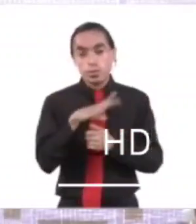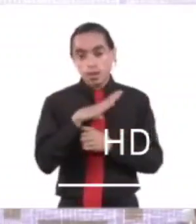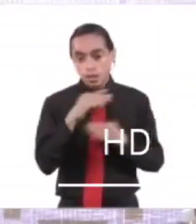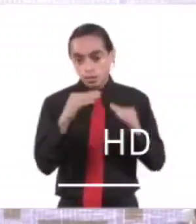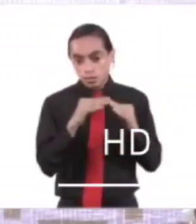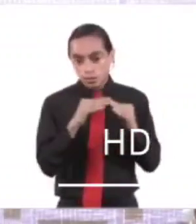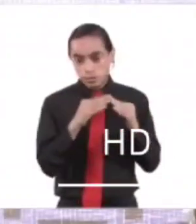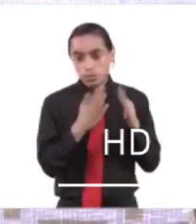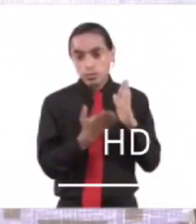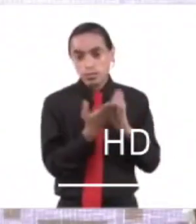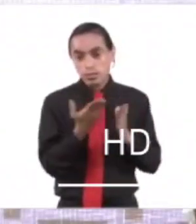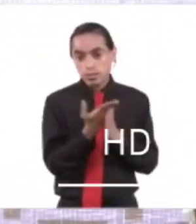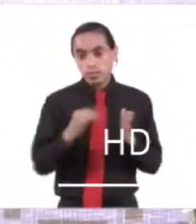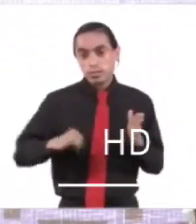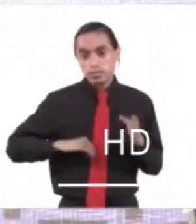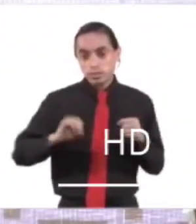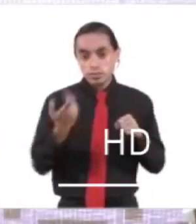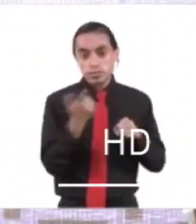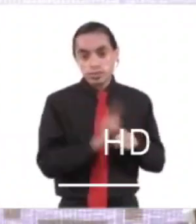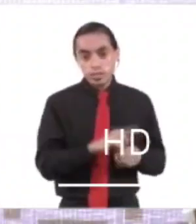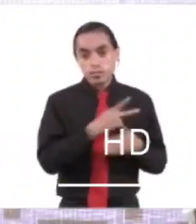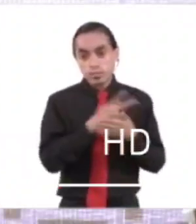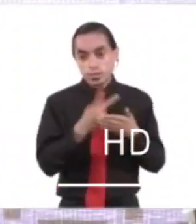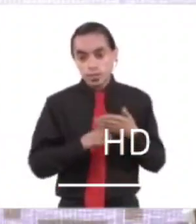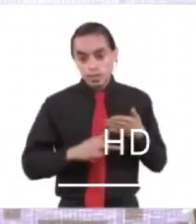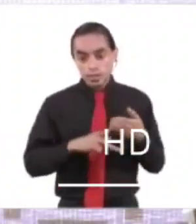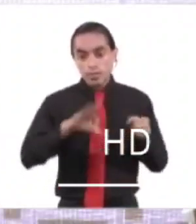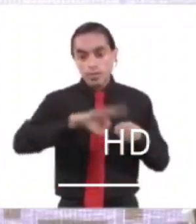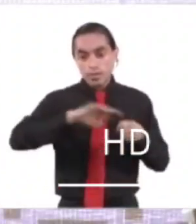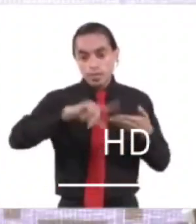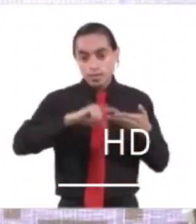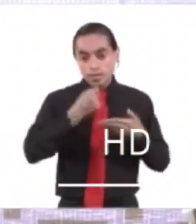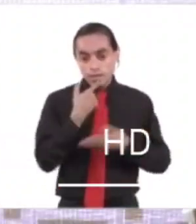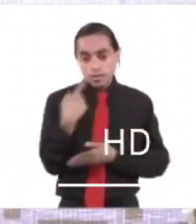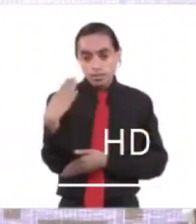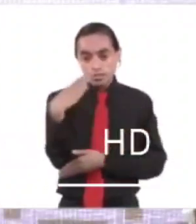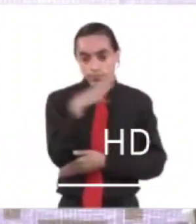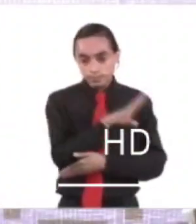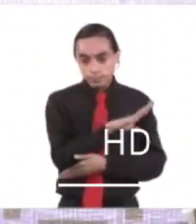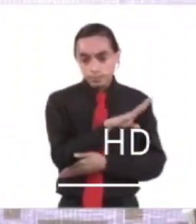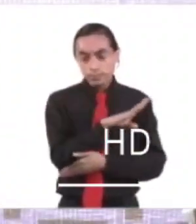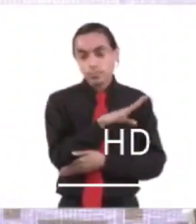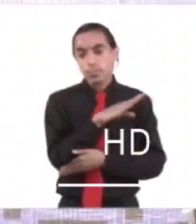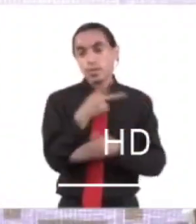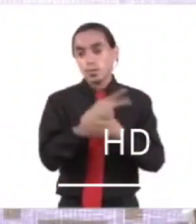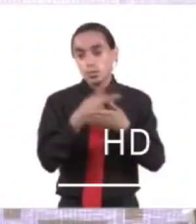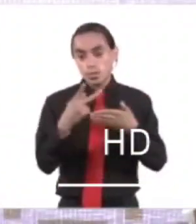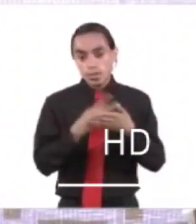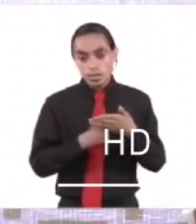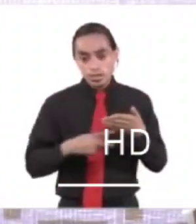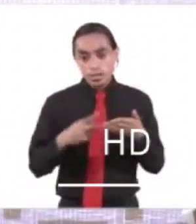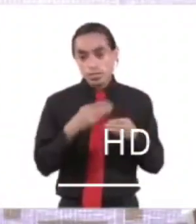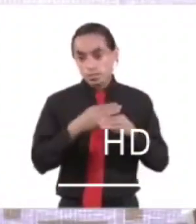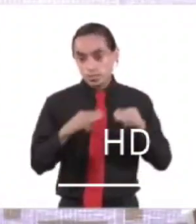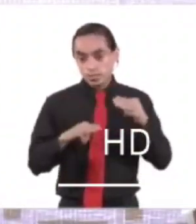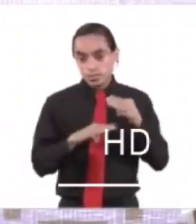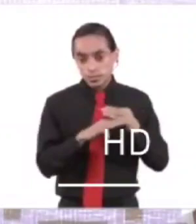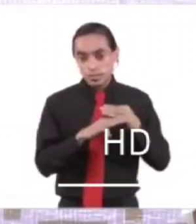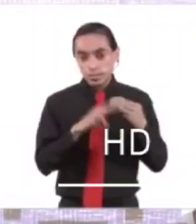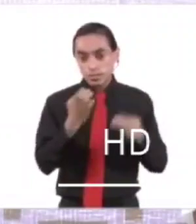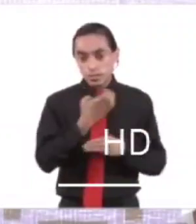interés social, hizo el programa de medicamentos gratuitos, etcétera, el programa de útiles escolares